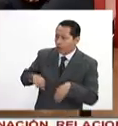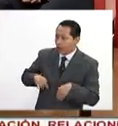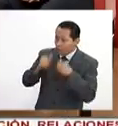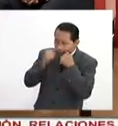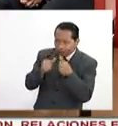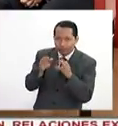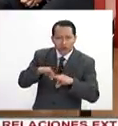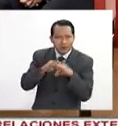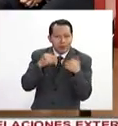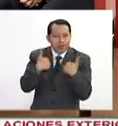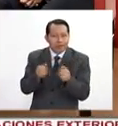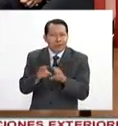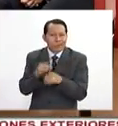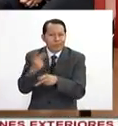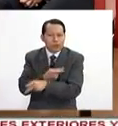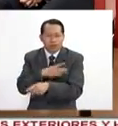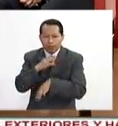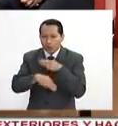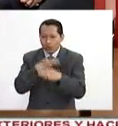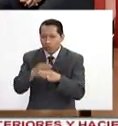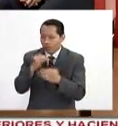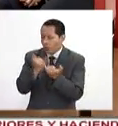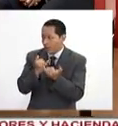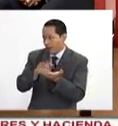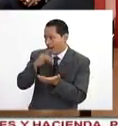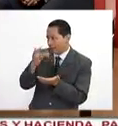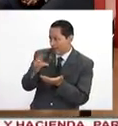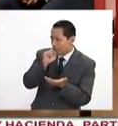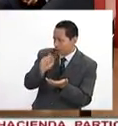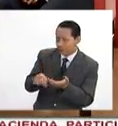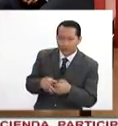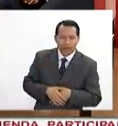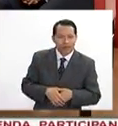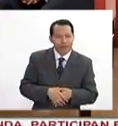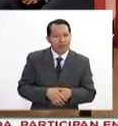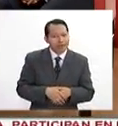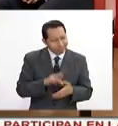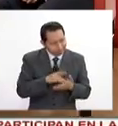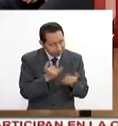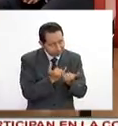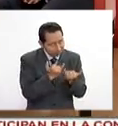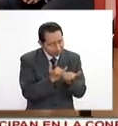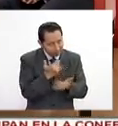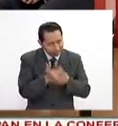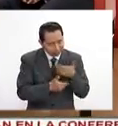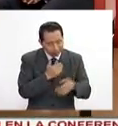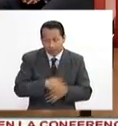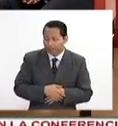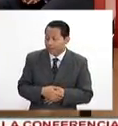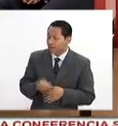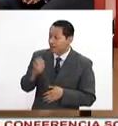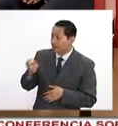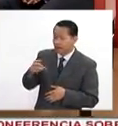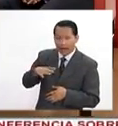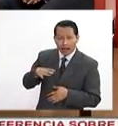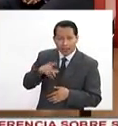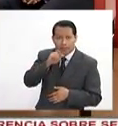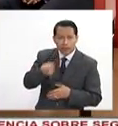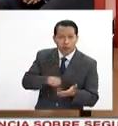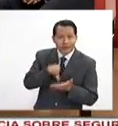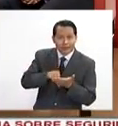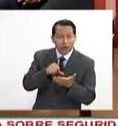poder entender cómo se está moviendo el mundo en estos momentos. Muchas gracias. Muchas gracias. Ella, usted sabe, es integrante del